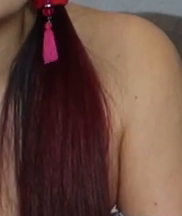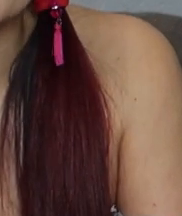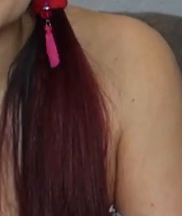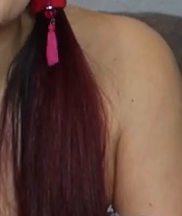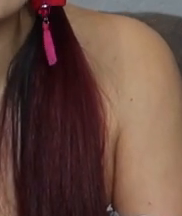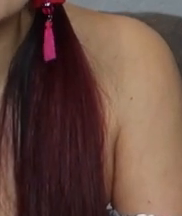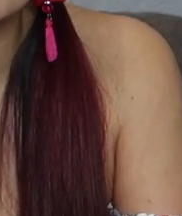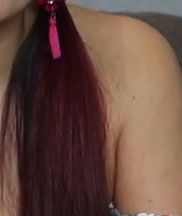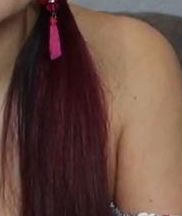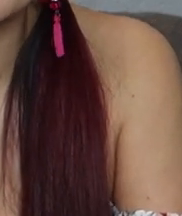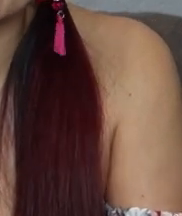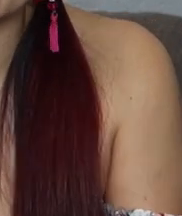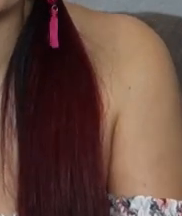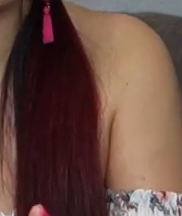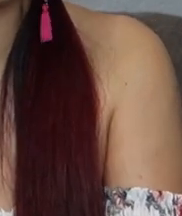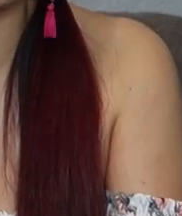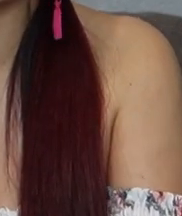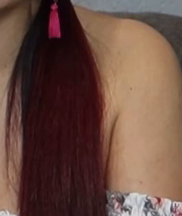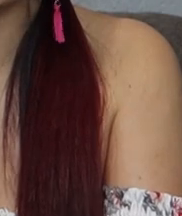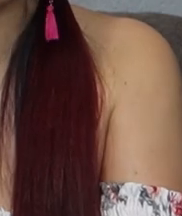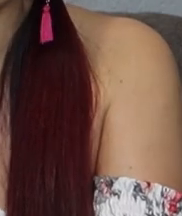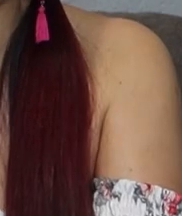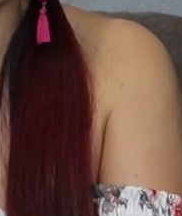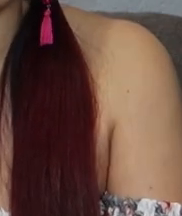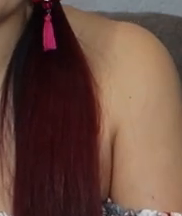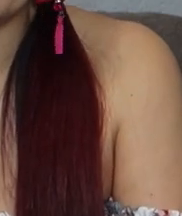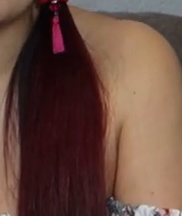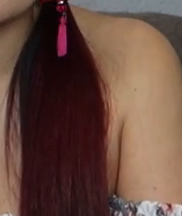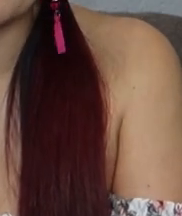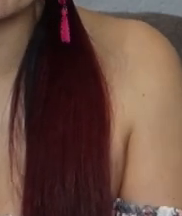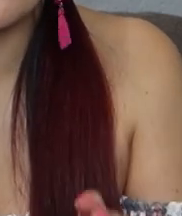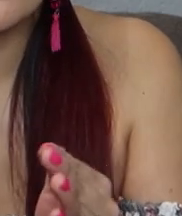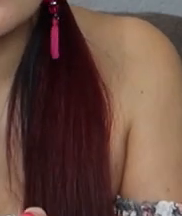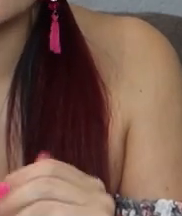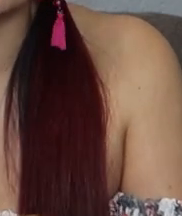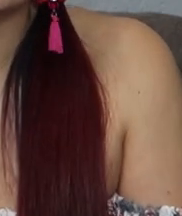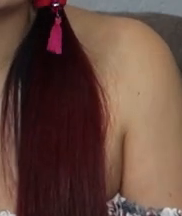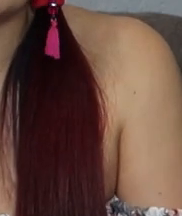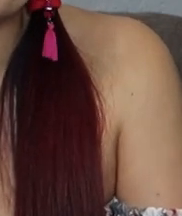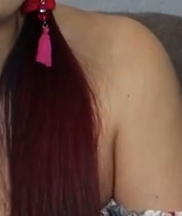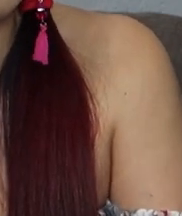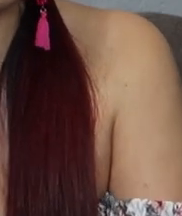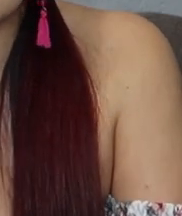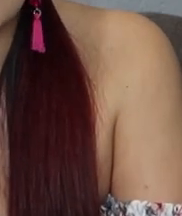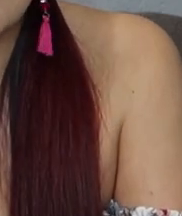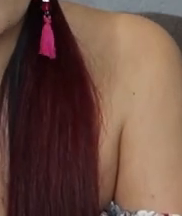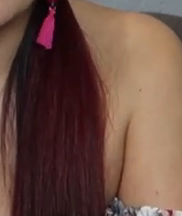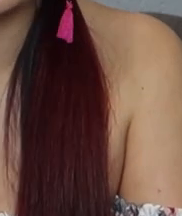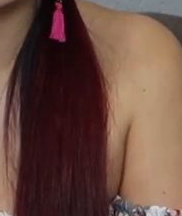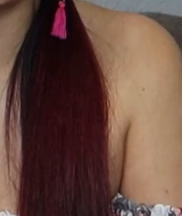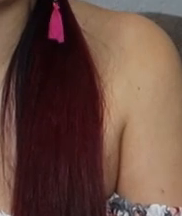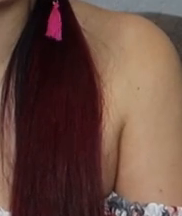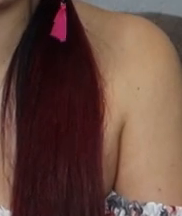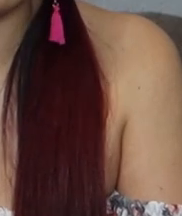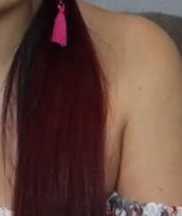sido aquí un amigo youtuber que por medio de su canal ha colocado este pedacito de la mañanera, así que acá les dejo el